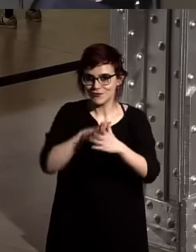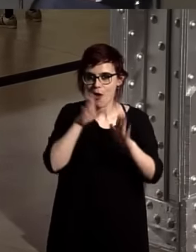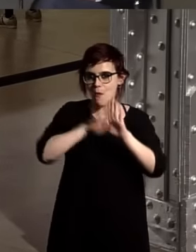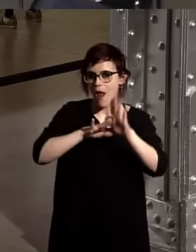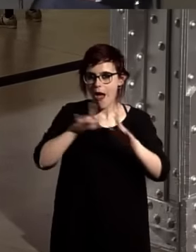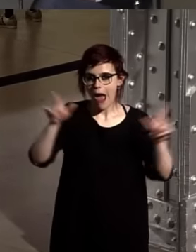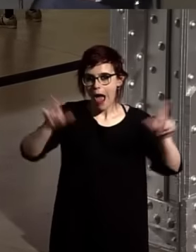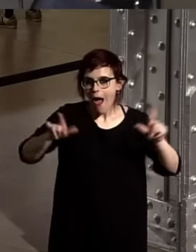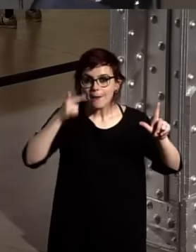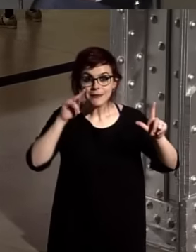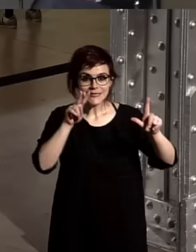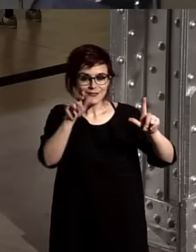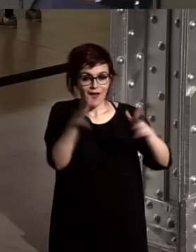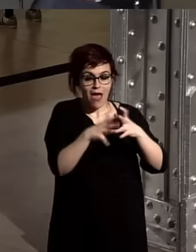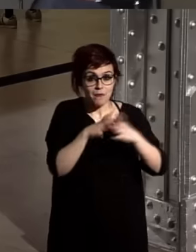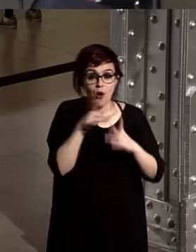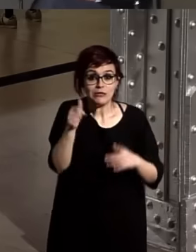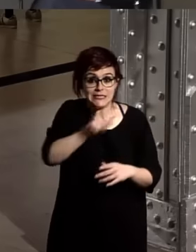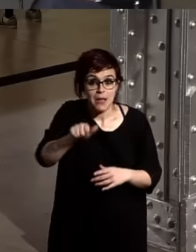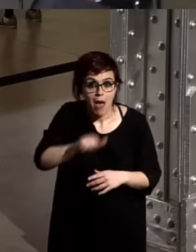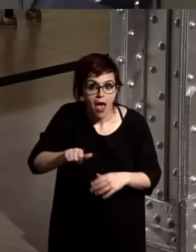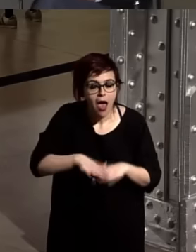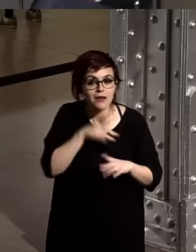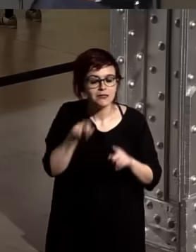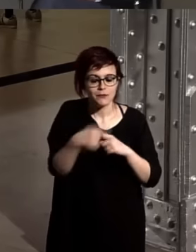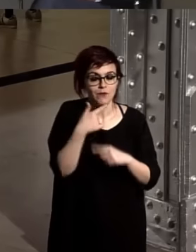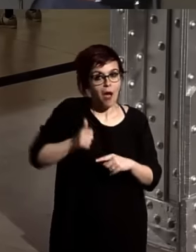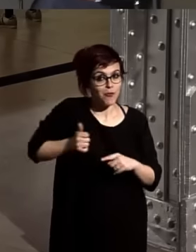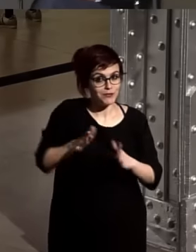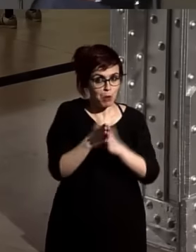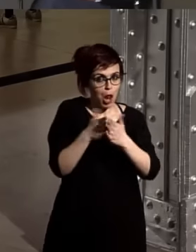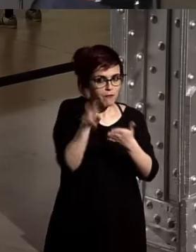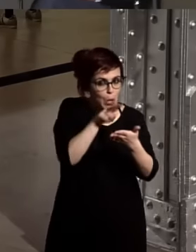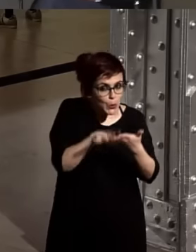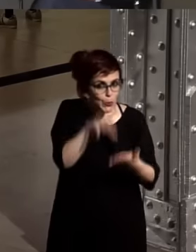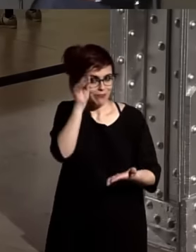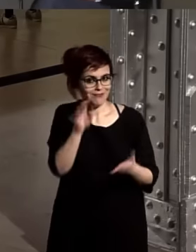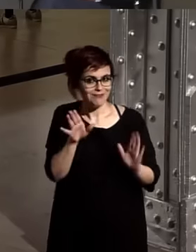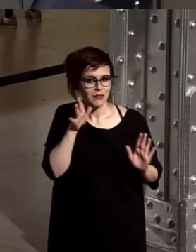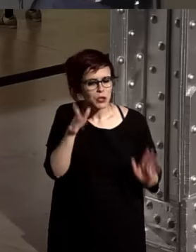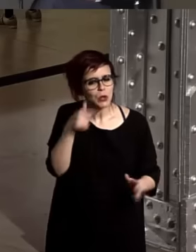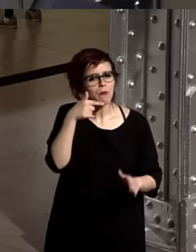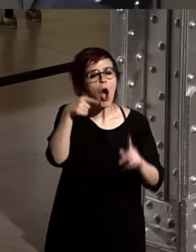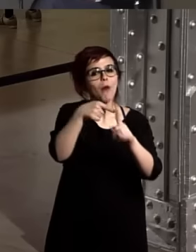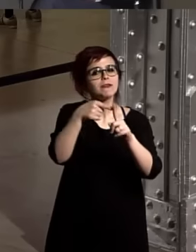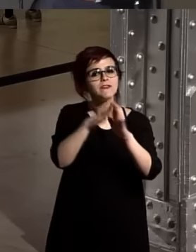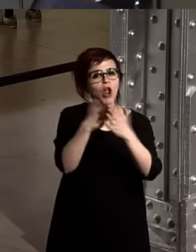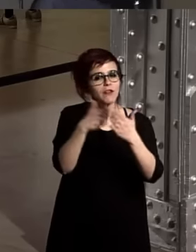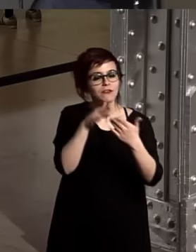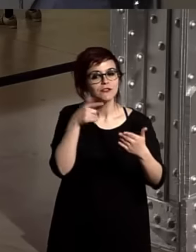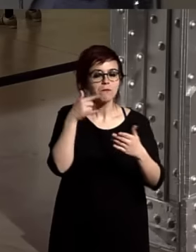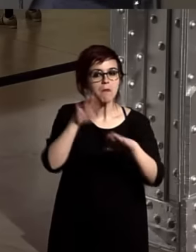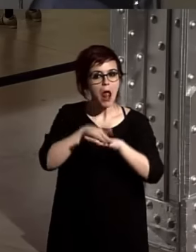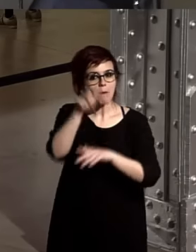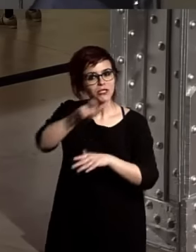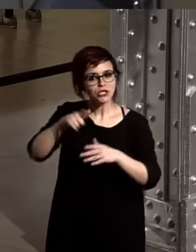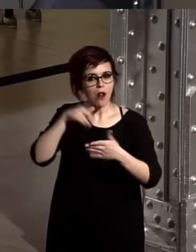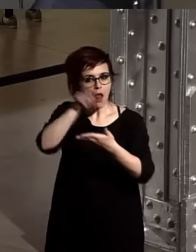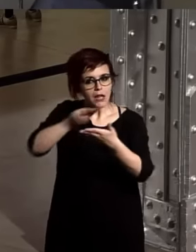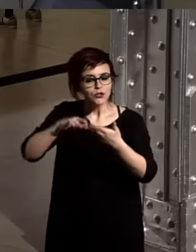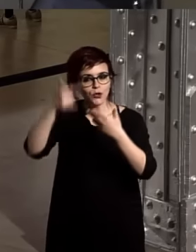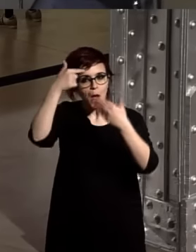programa cuando dentro de unas semanas y mientras también devoramos el libro tu intención con el libro dices es abrir la mente al lector